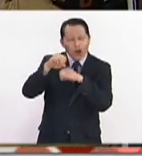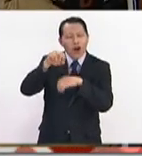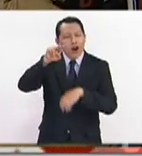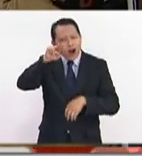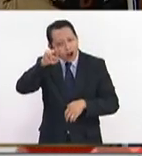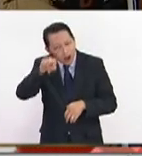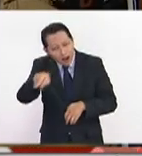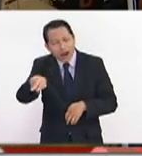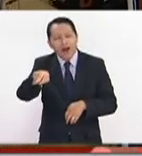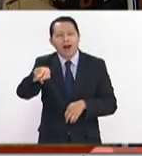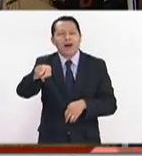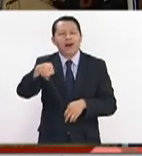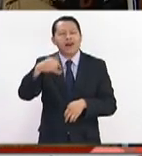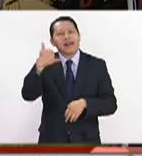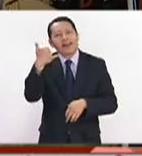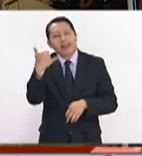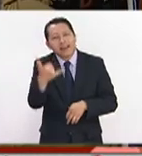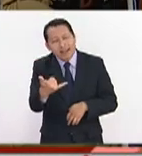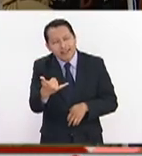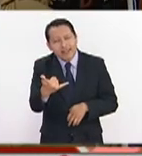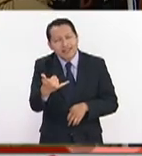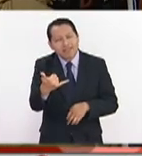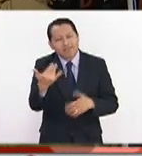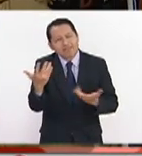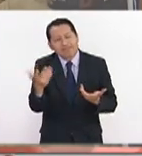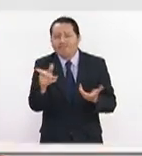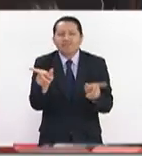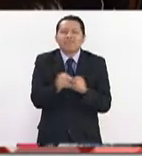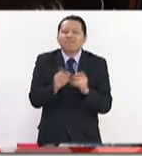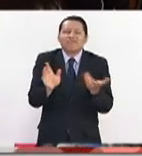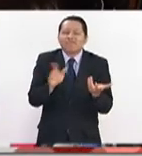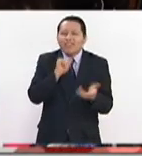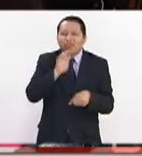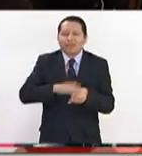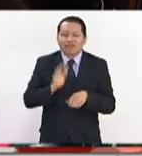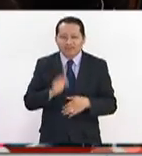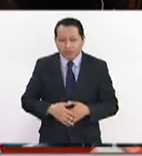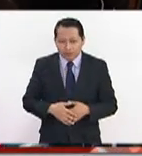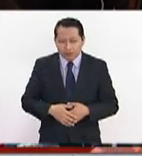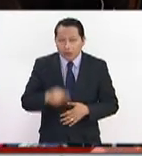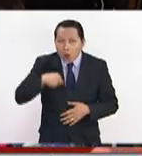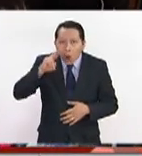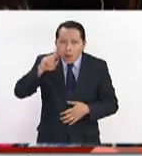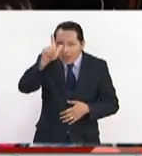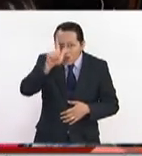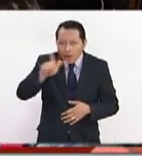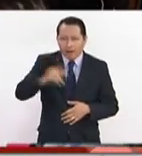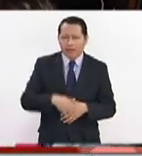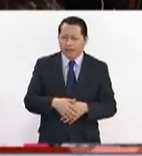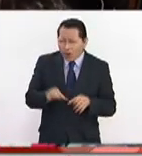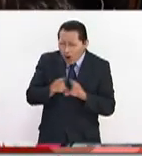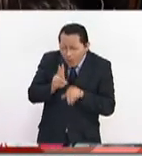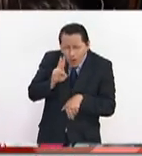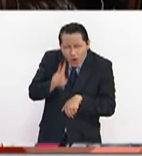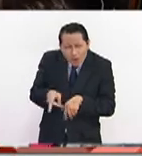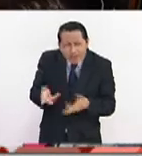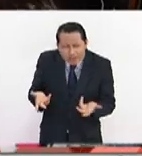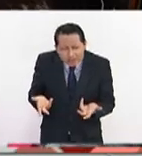telescopios y nada más. Cuando vi la luna. ¿Cómo veías la luna? ¿Cómo